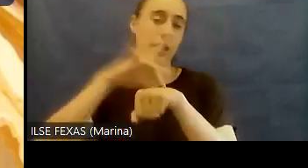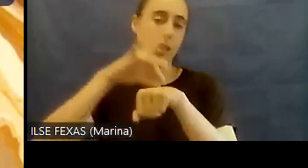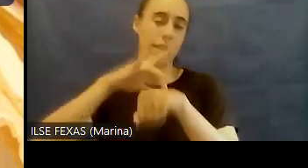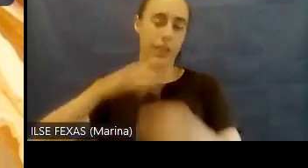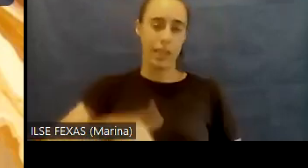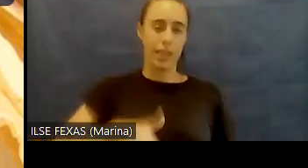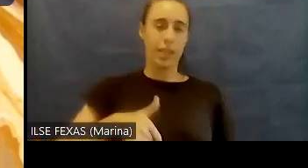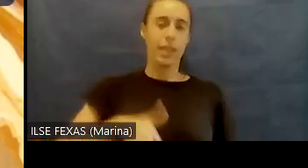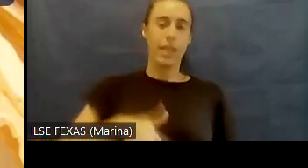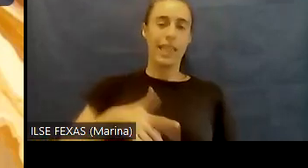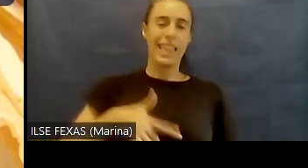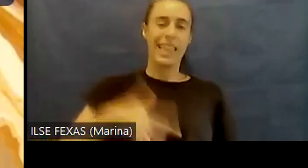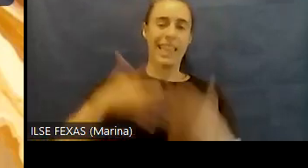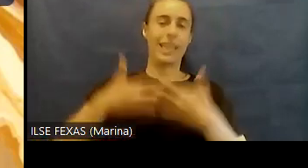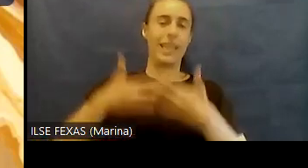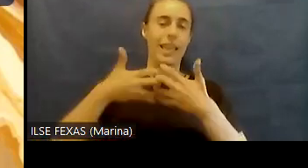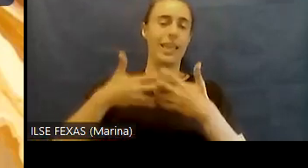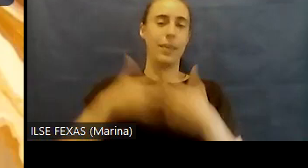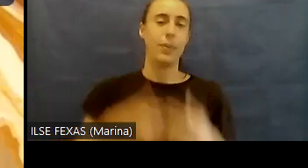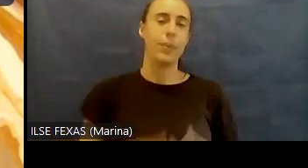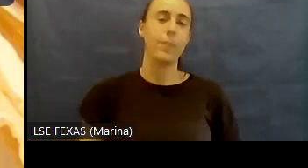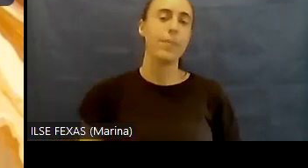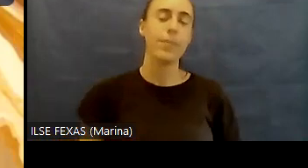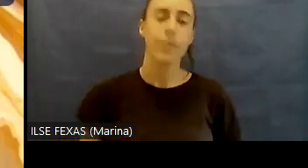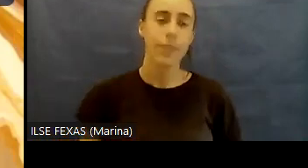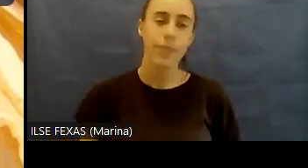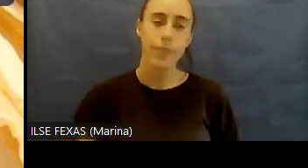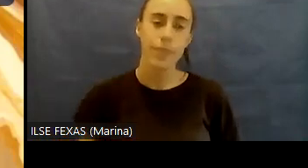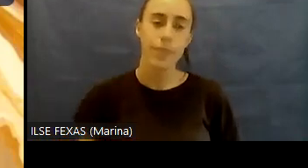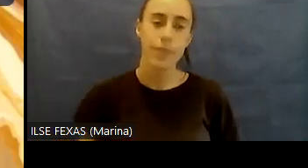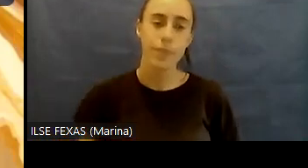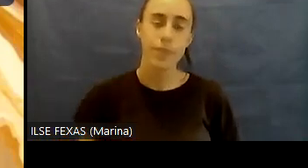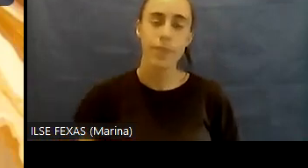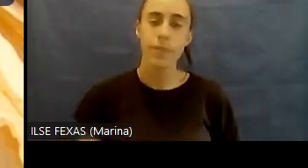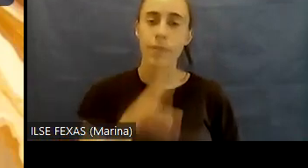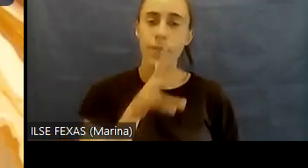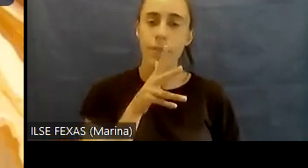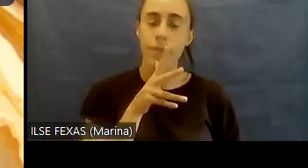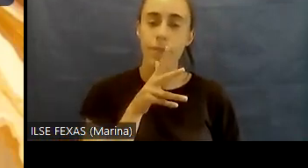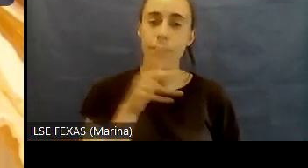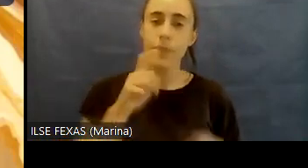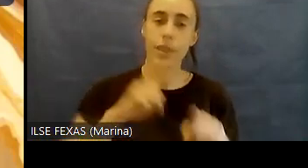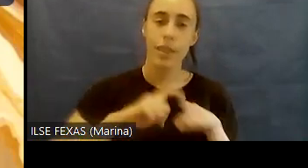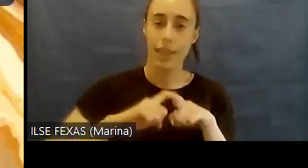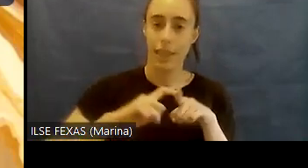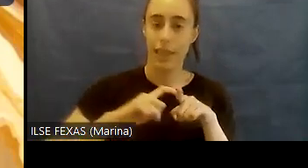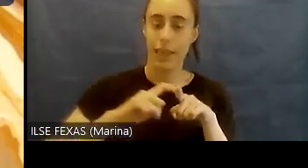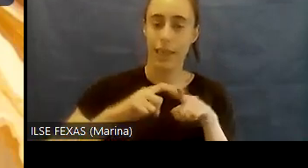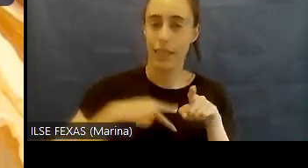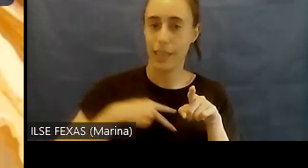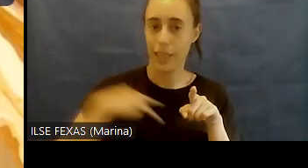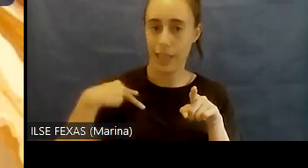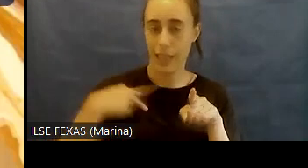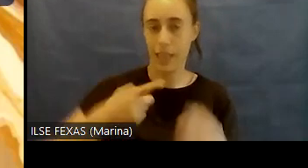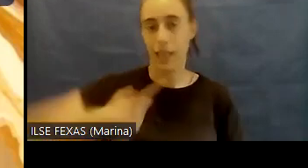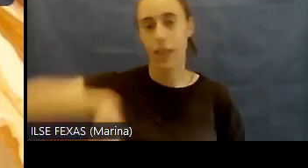más hacia abajo. Siguiendo la pauta general por la que sabemos que